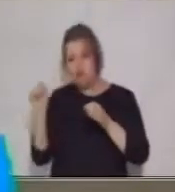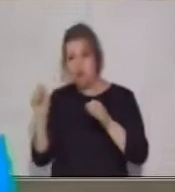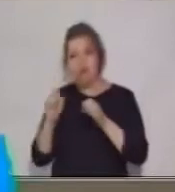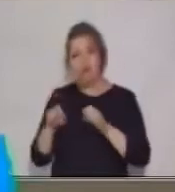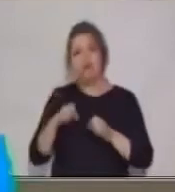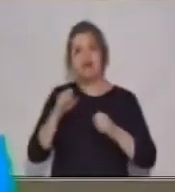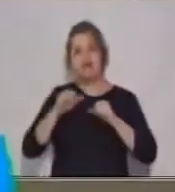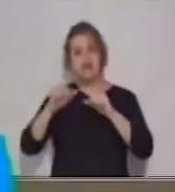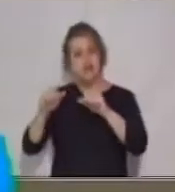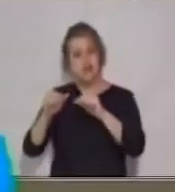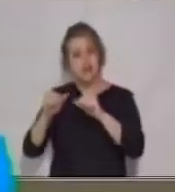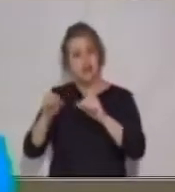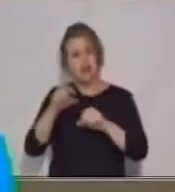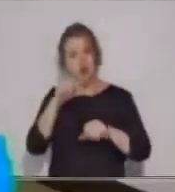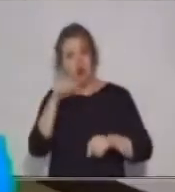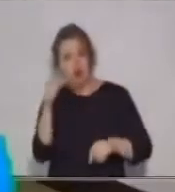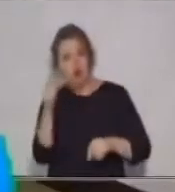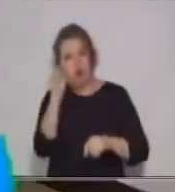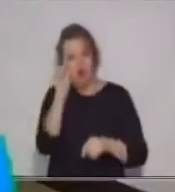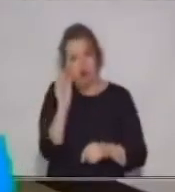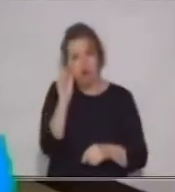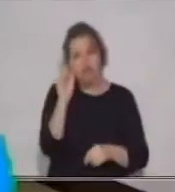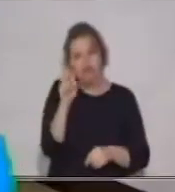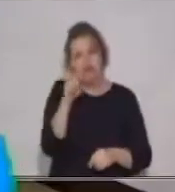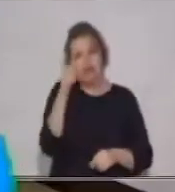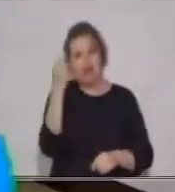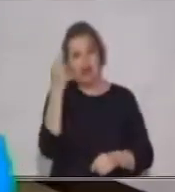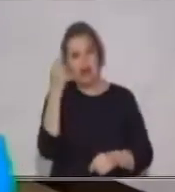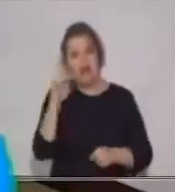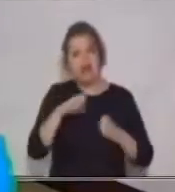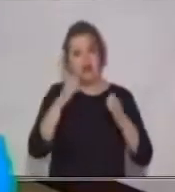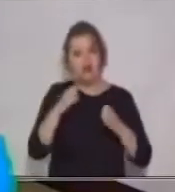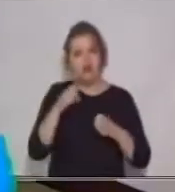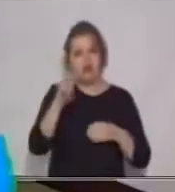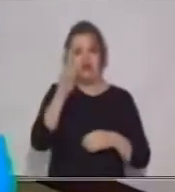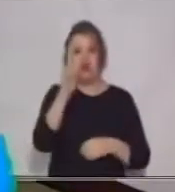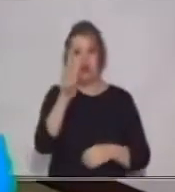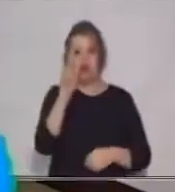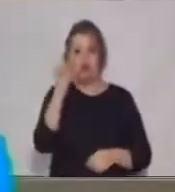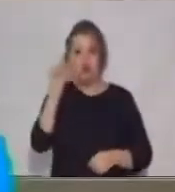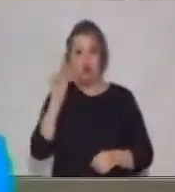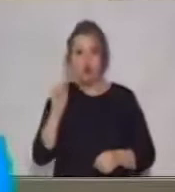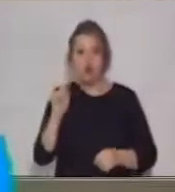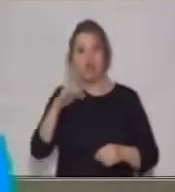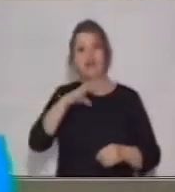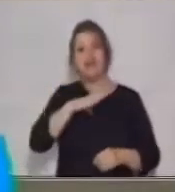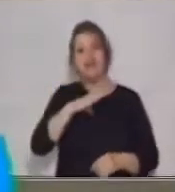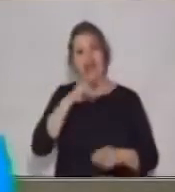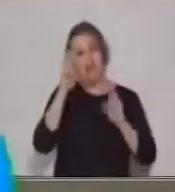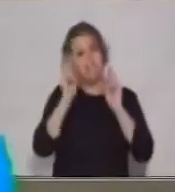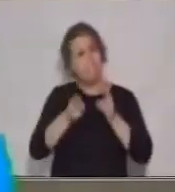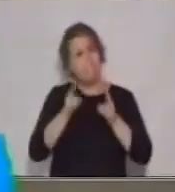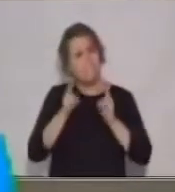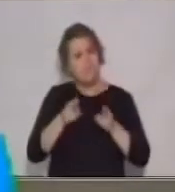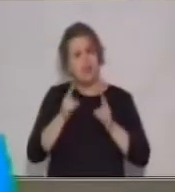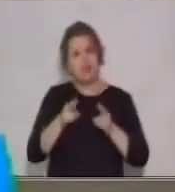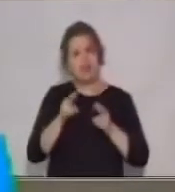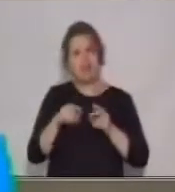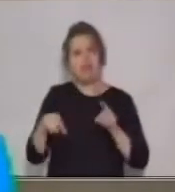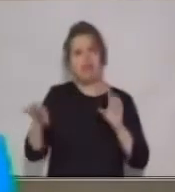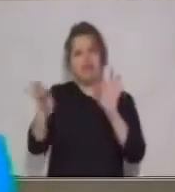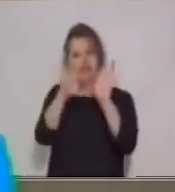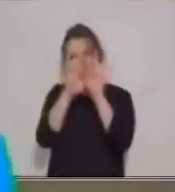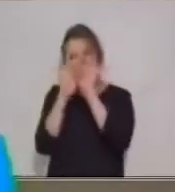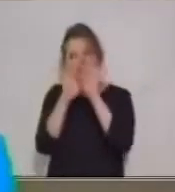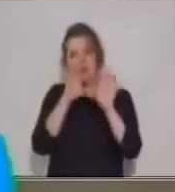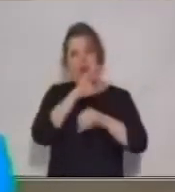y seguimos otro poquito, ¿verdad? Estos dos puntos van a tener la misma coordenada del foco,